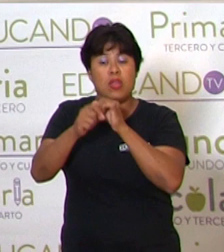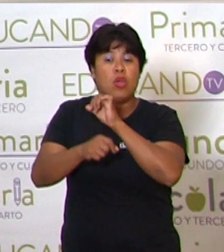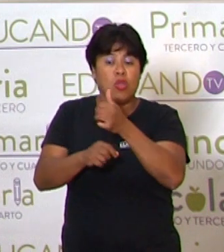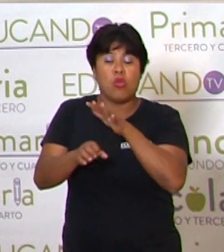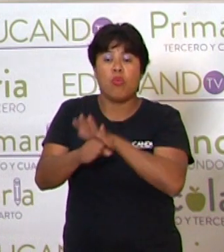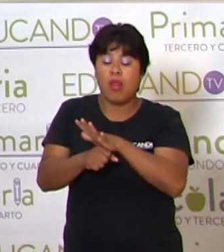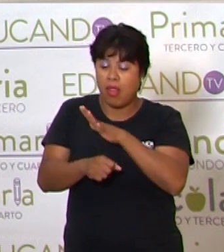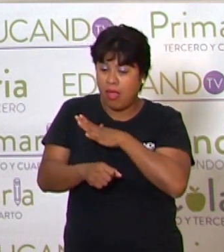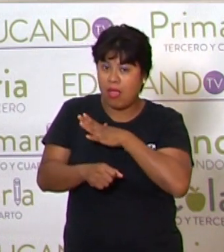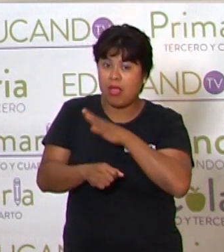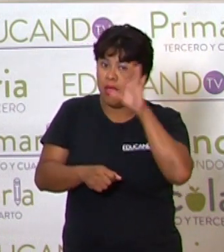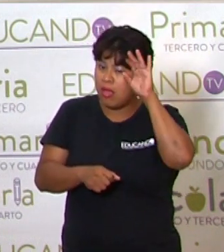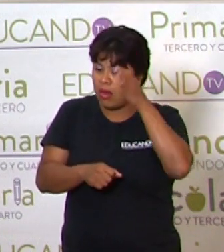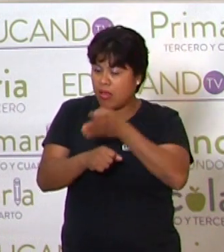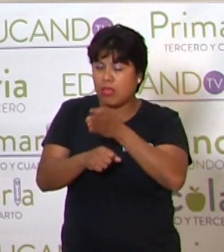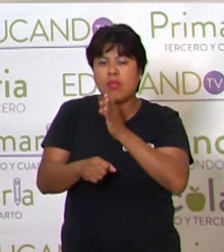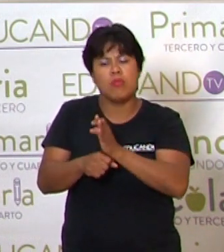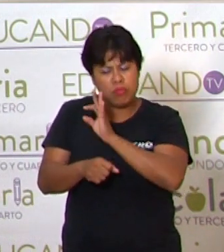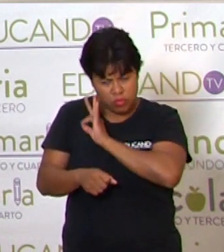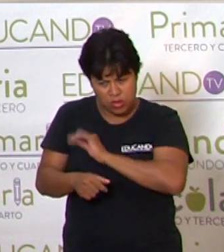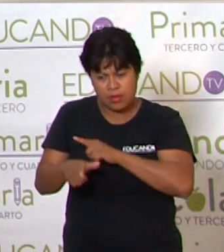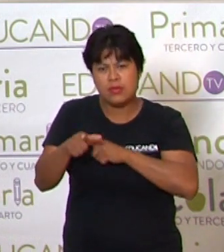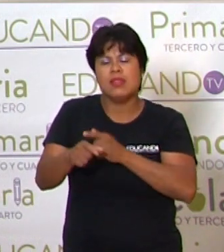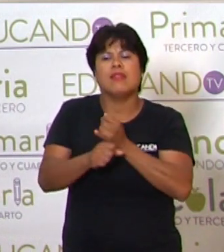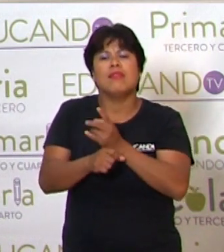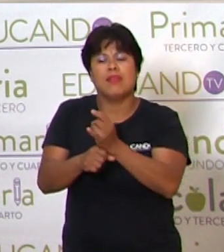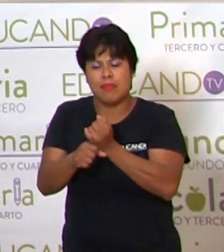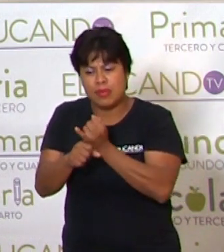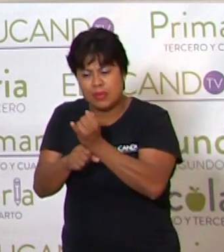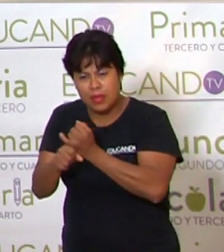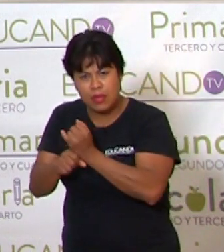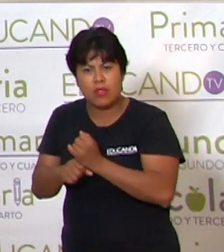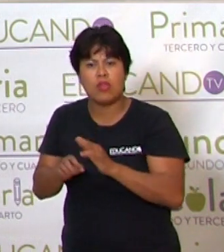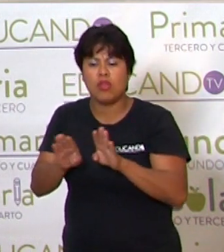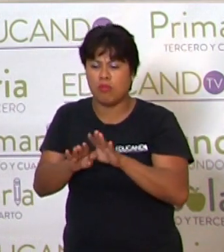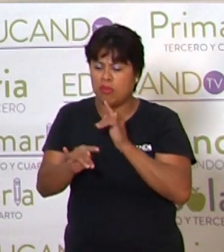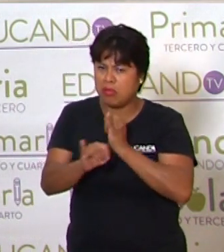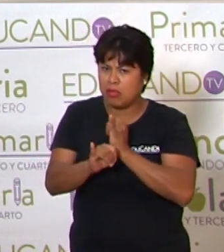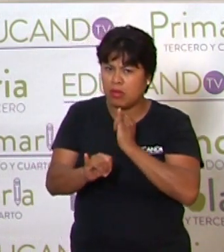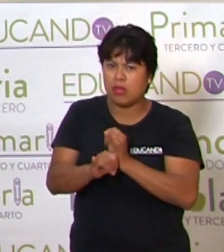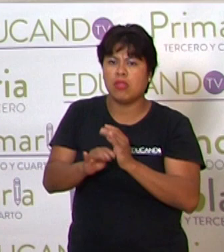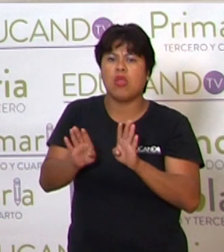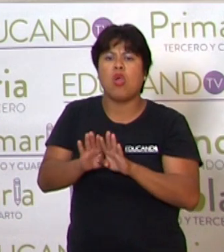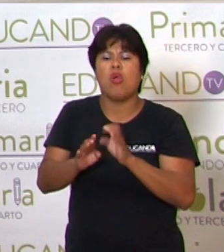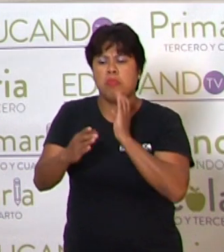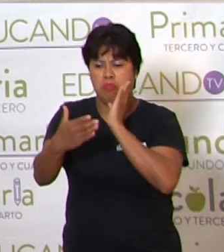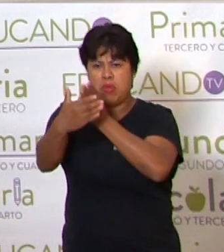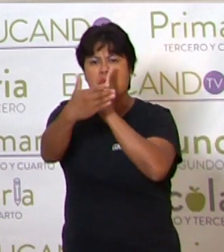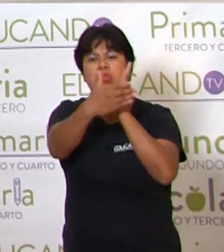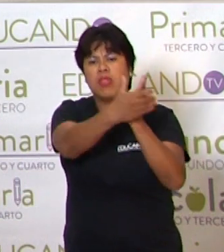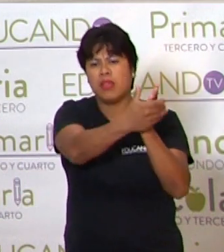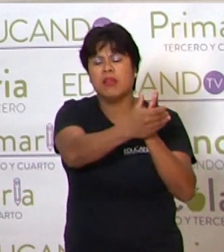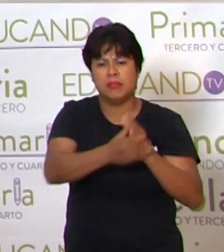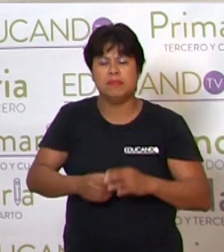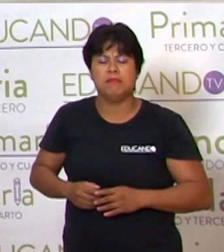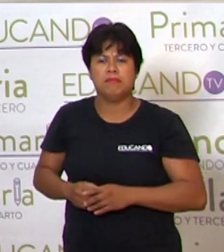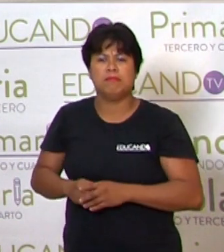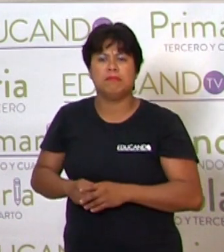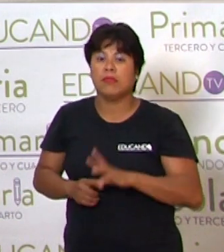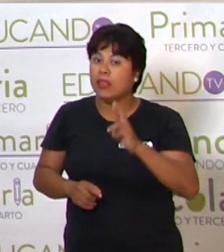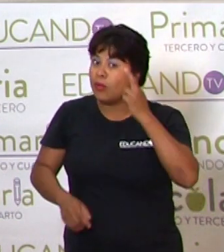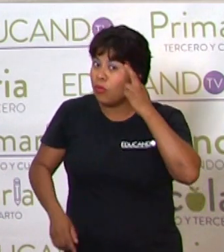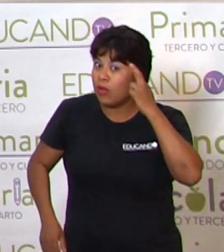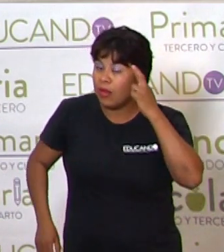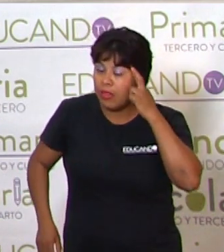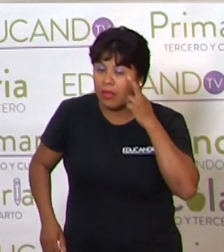tipos de caricatura, pueden seguir investigando, ya saben, a través del internet o en una biblioteca.